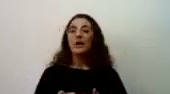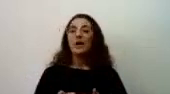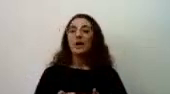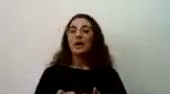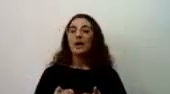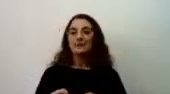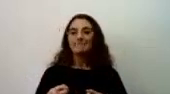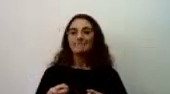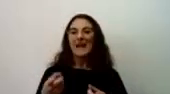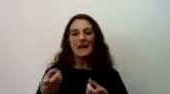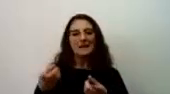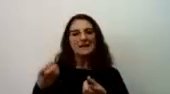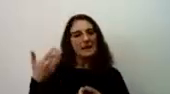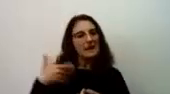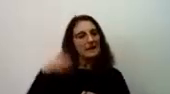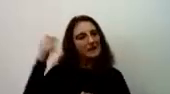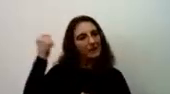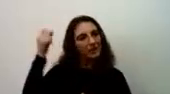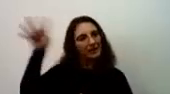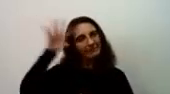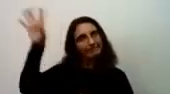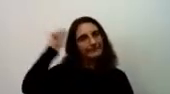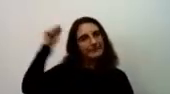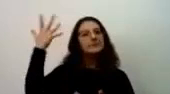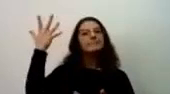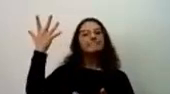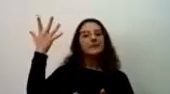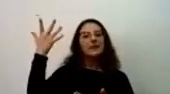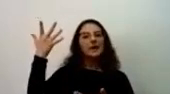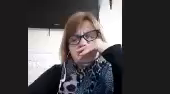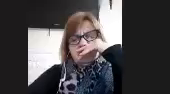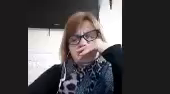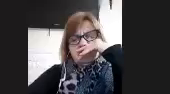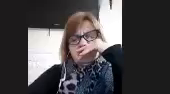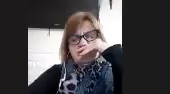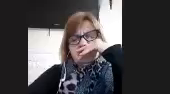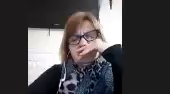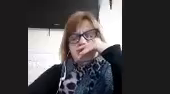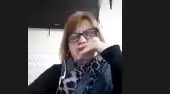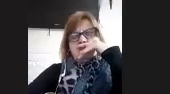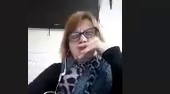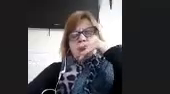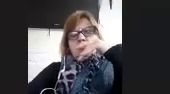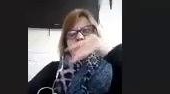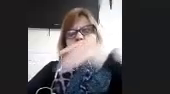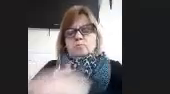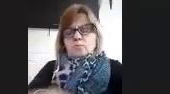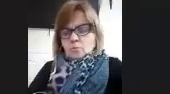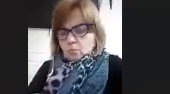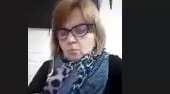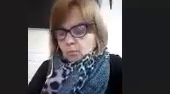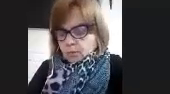que en la tarea de establecer la inteligencia de aquel tipo de norma, la Corte no se